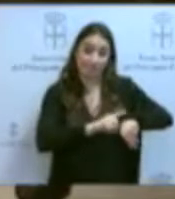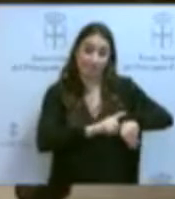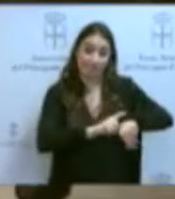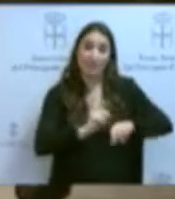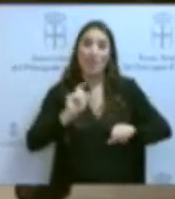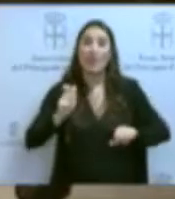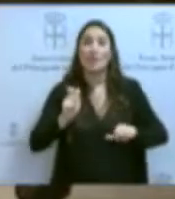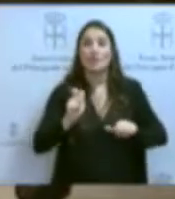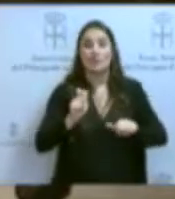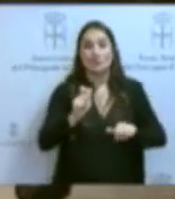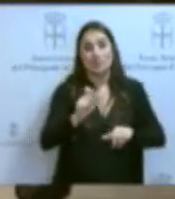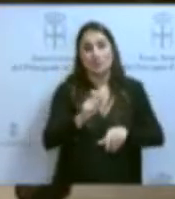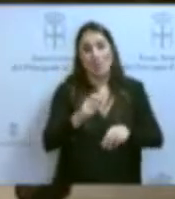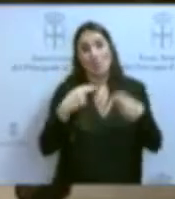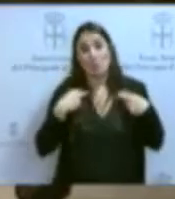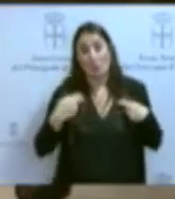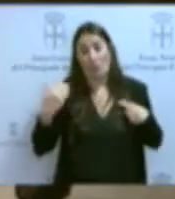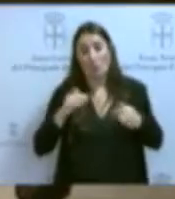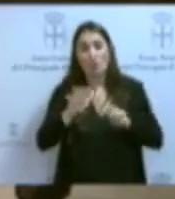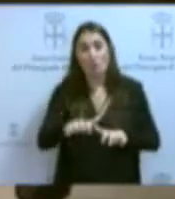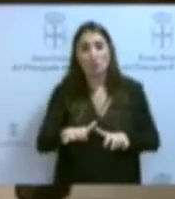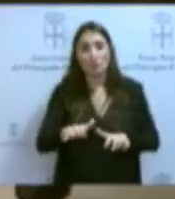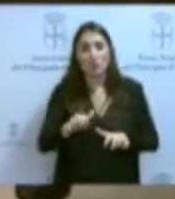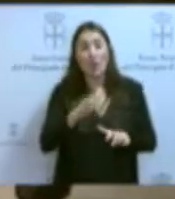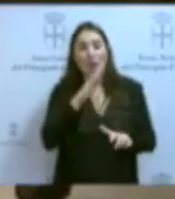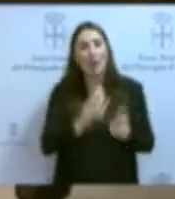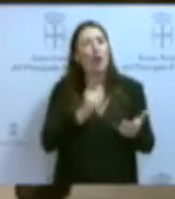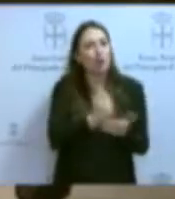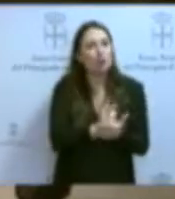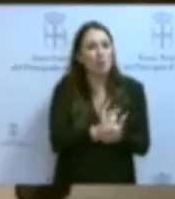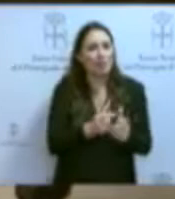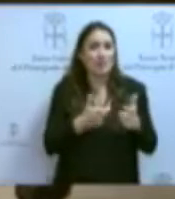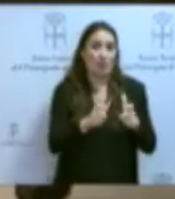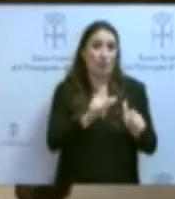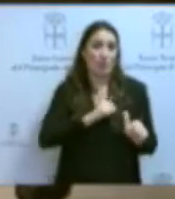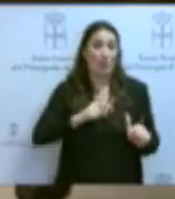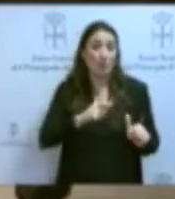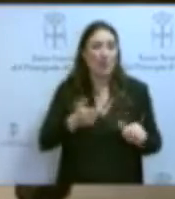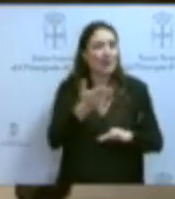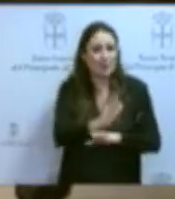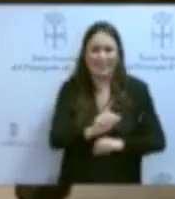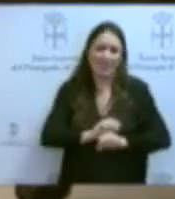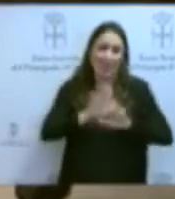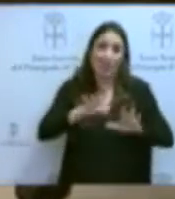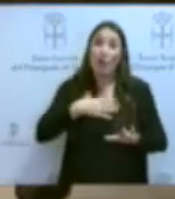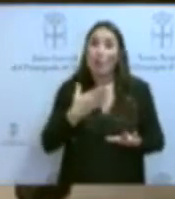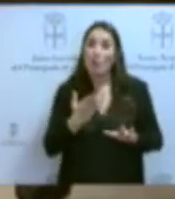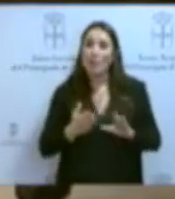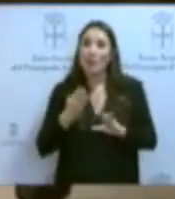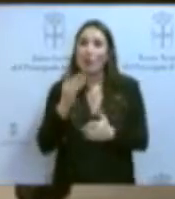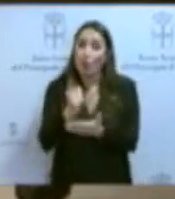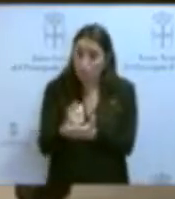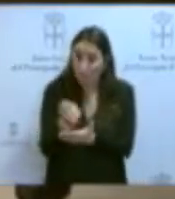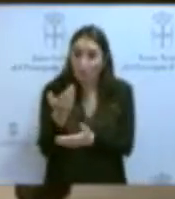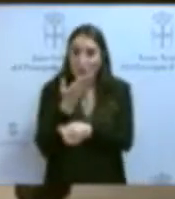recientemente ha vuelto al sector privado y refleja muy bien lo que representa esto. Podía haber vuelto a la escuela, podía haber vuelto a la hería,